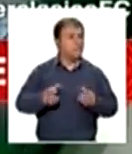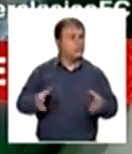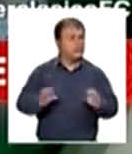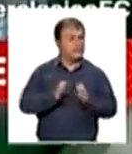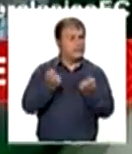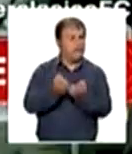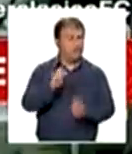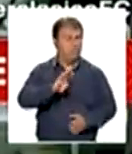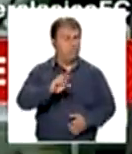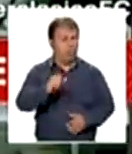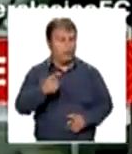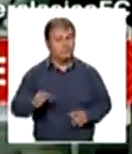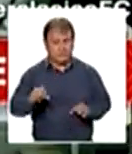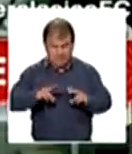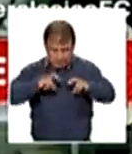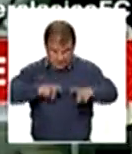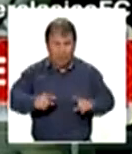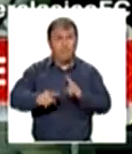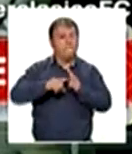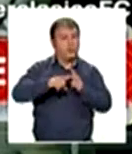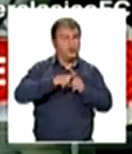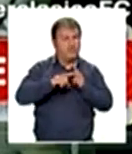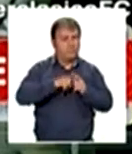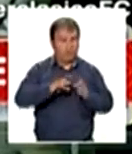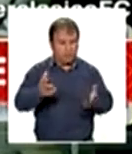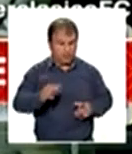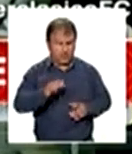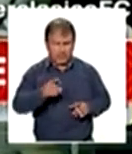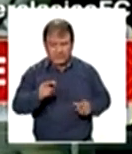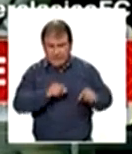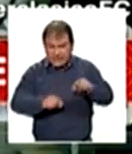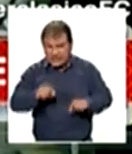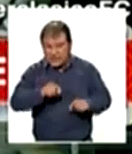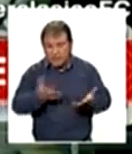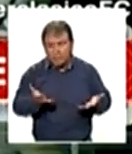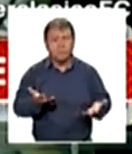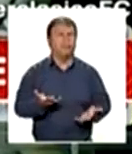dio positivo, la sustancia es una sustancia